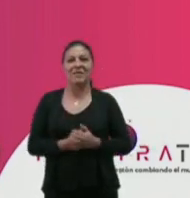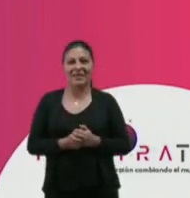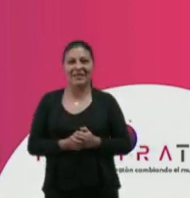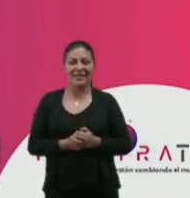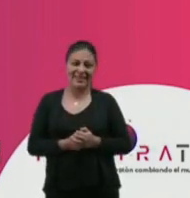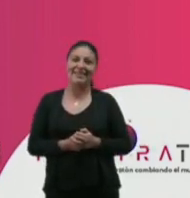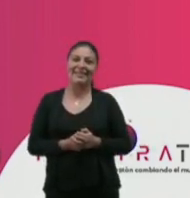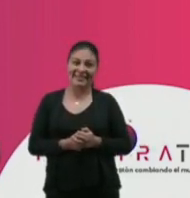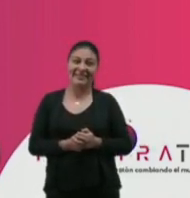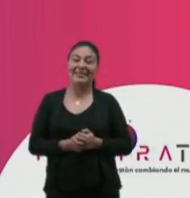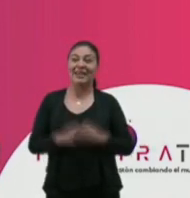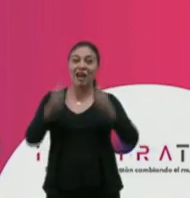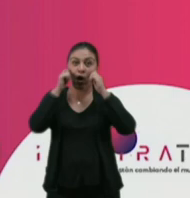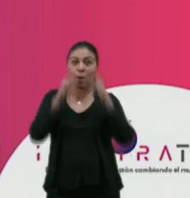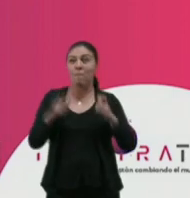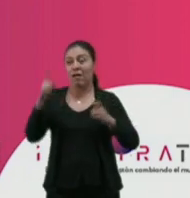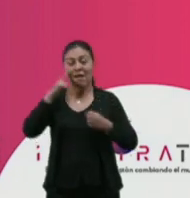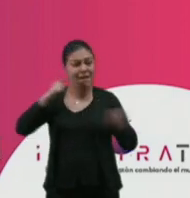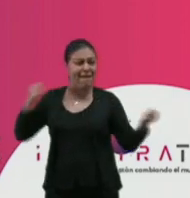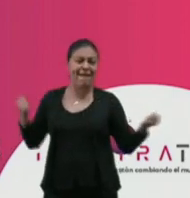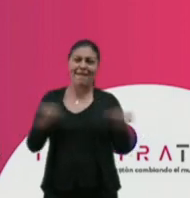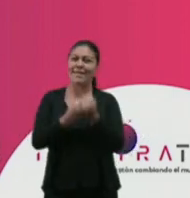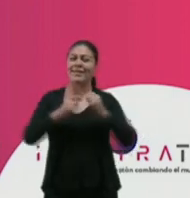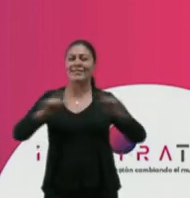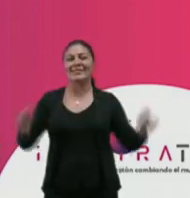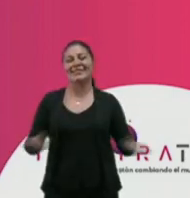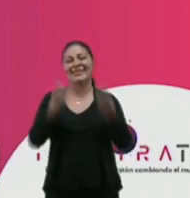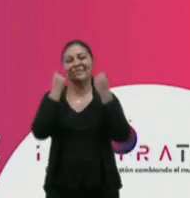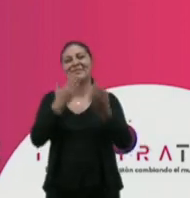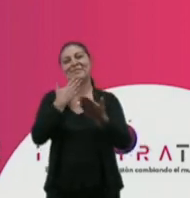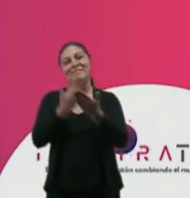que muchos de nosotros. Y de verdad, esto lo digo